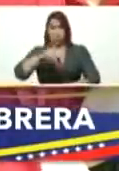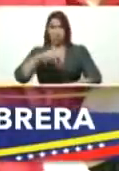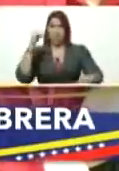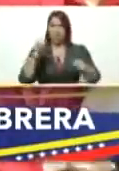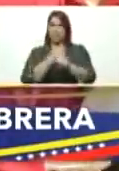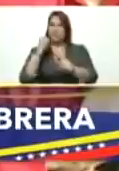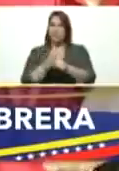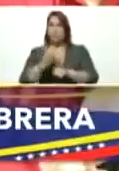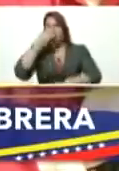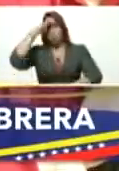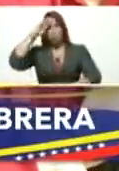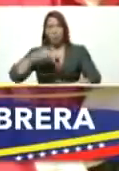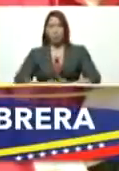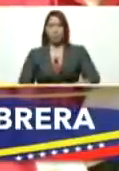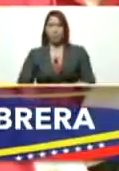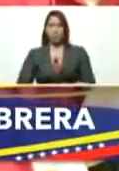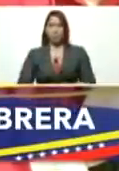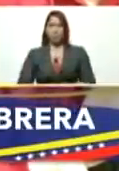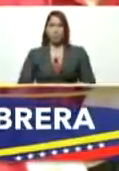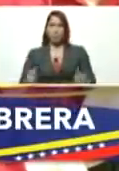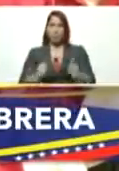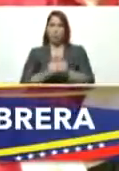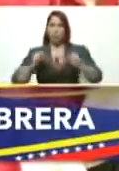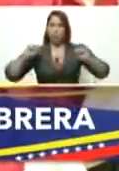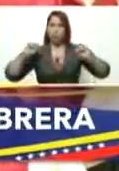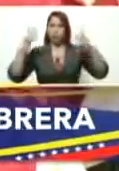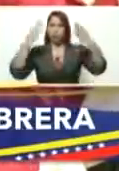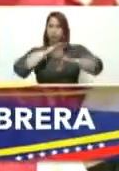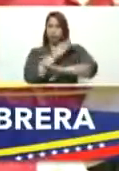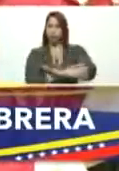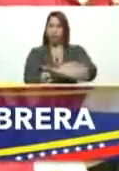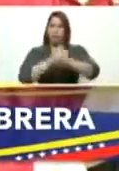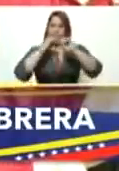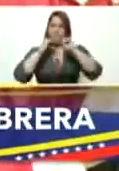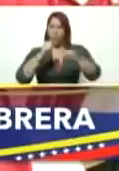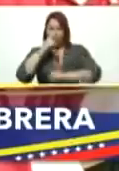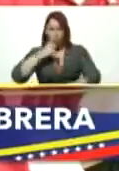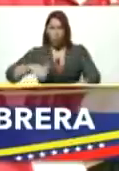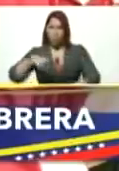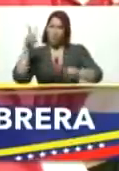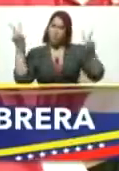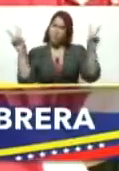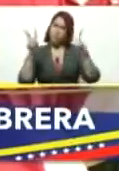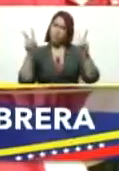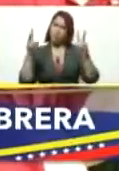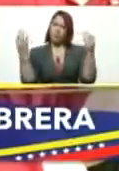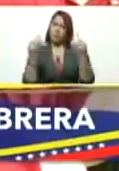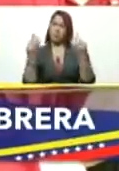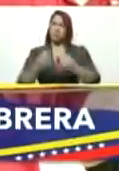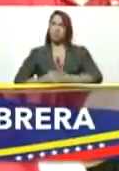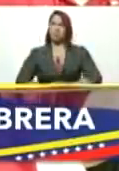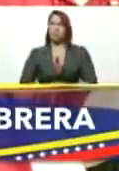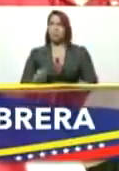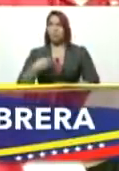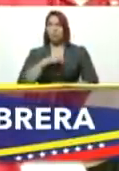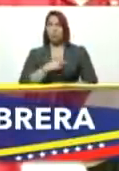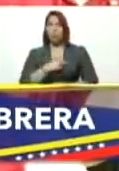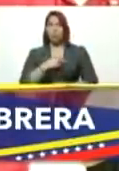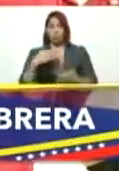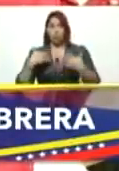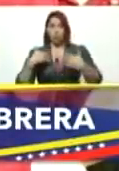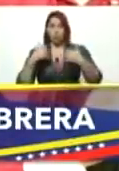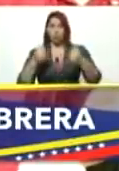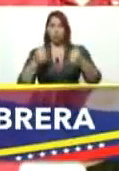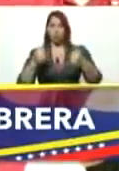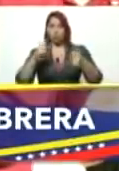cubanos con este heroico pueblo con este victorioso pueblo del que siempre estaremos seguros no